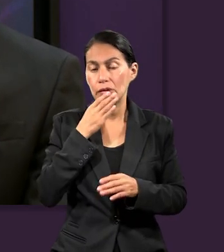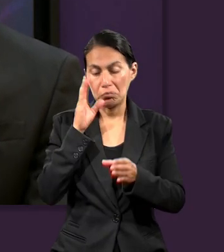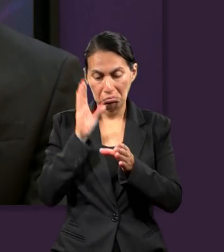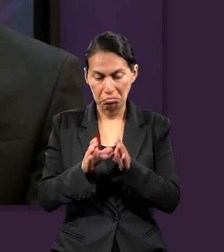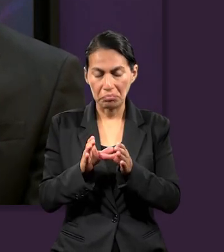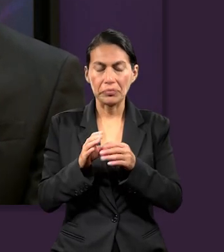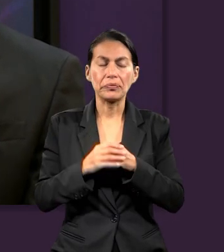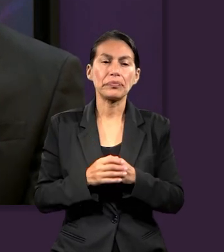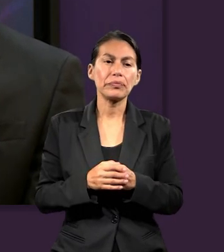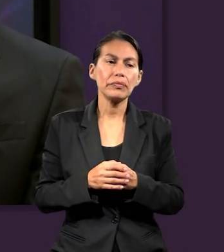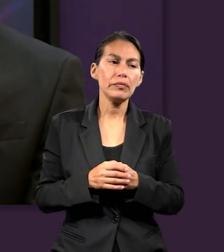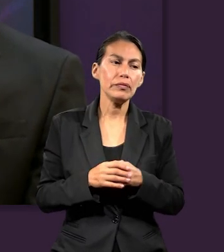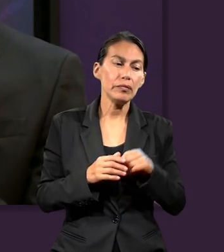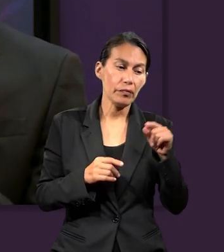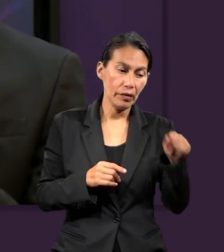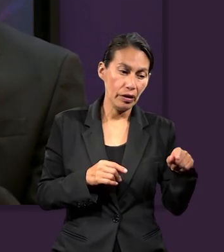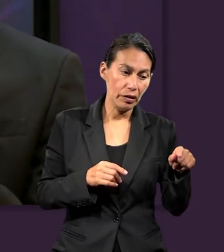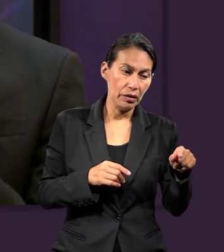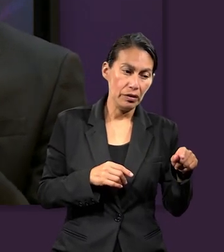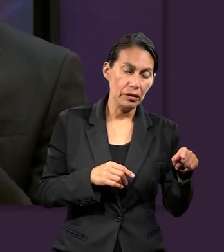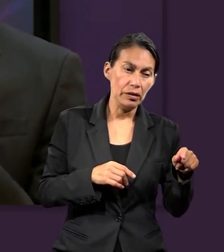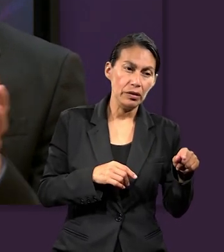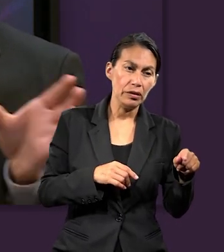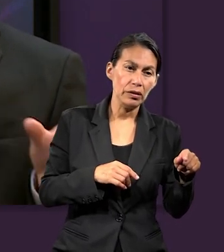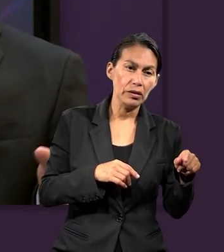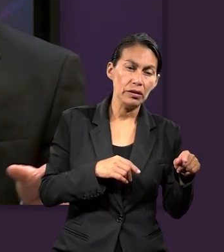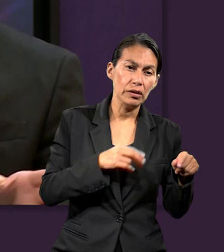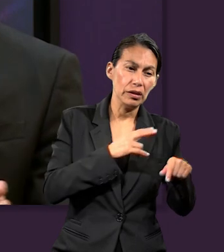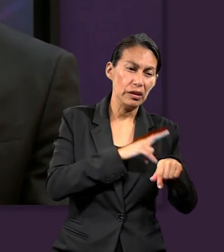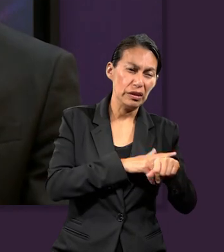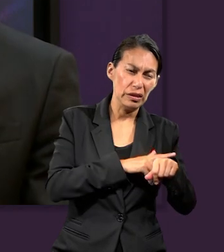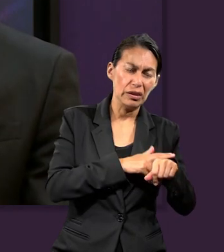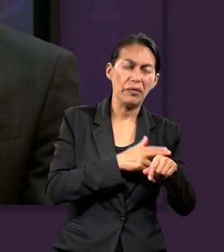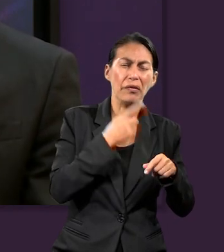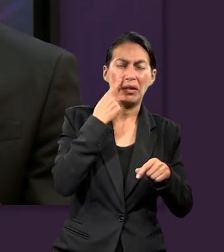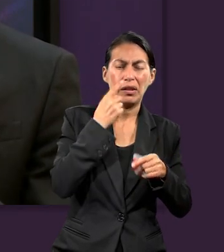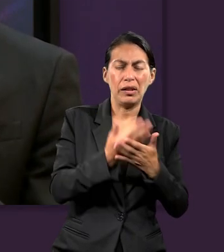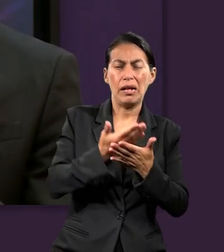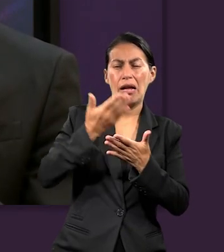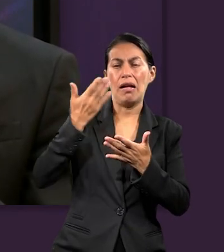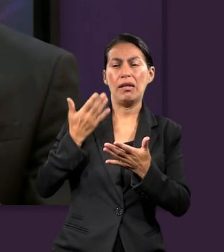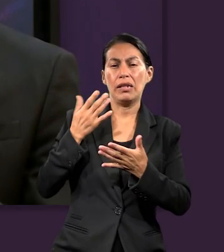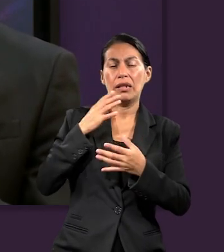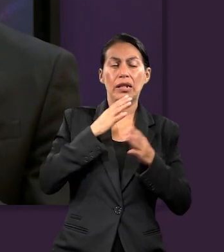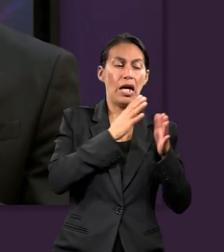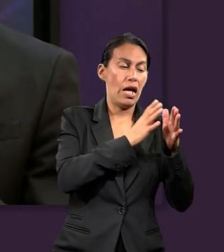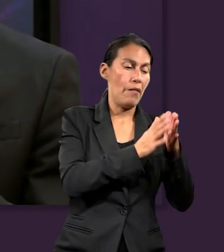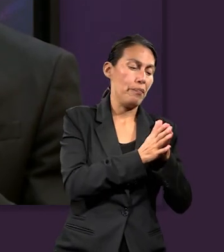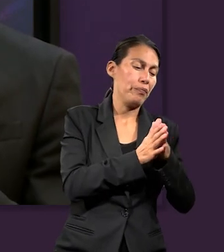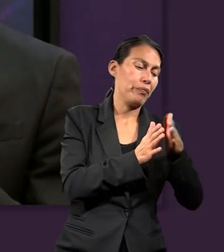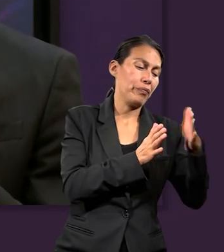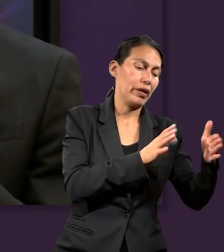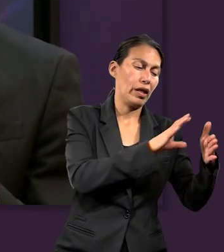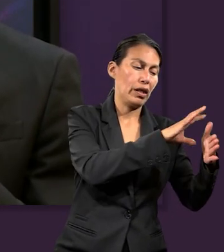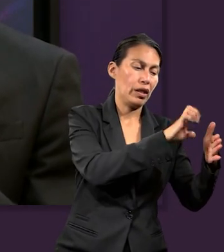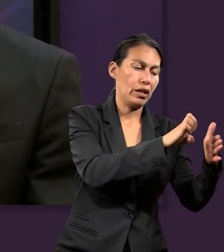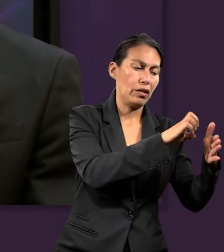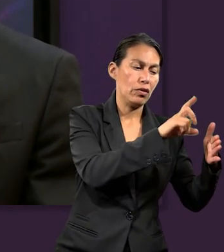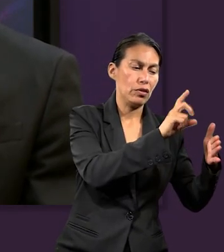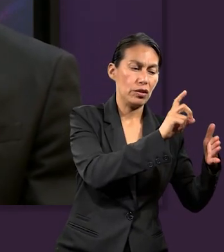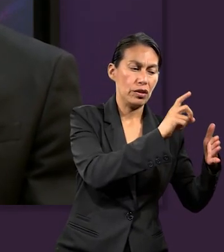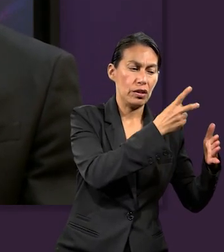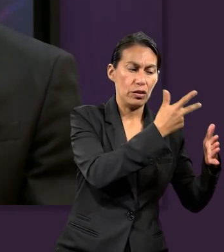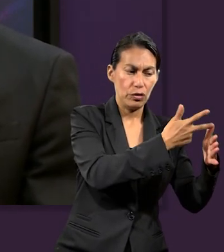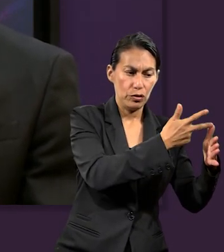que esta esta institución iba a tener si iba a llevar desde el año